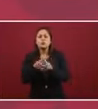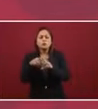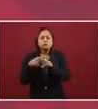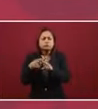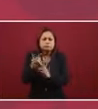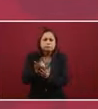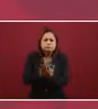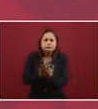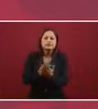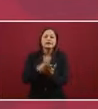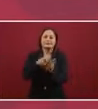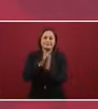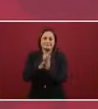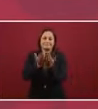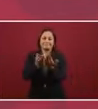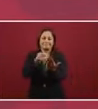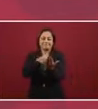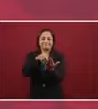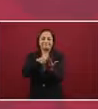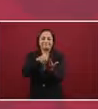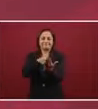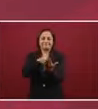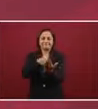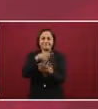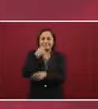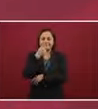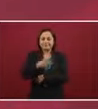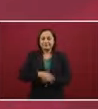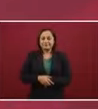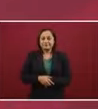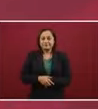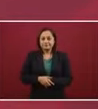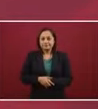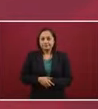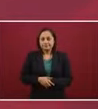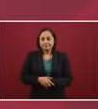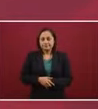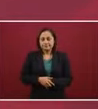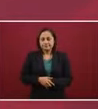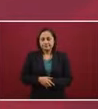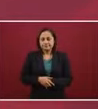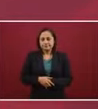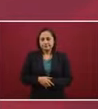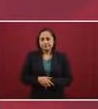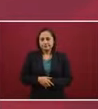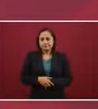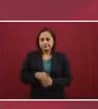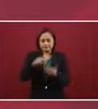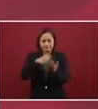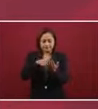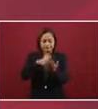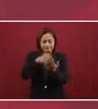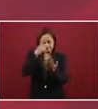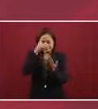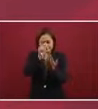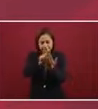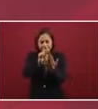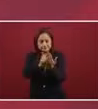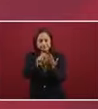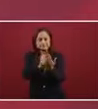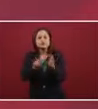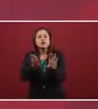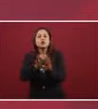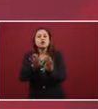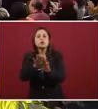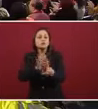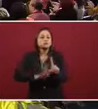concebir cómo lograr una sociedad mejor. Gracias. Una